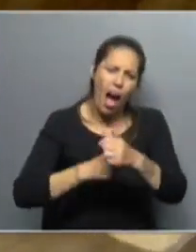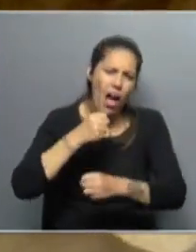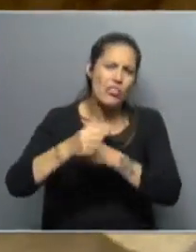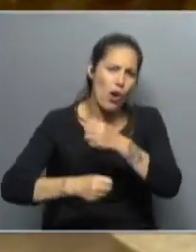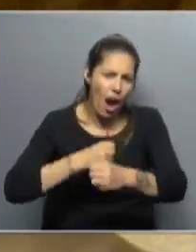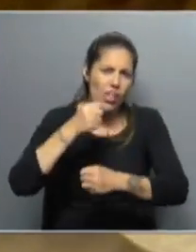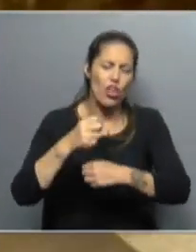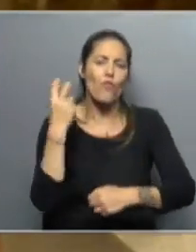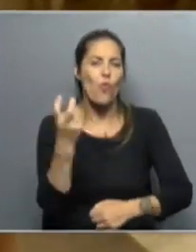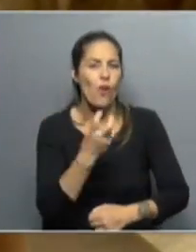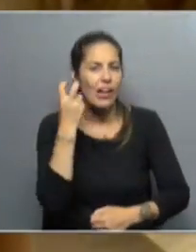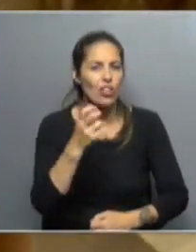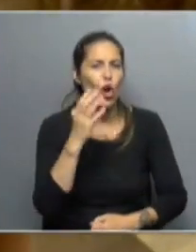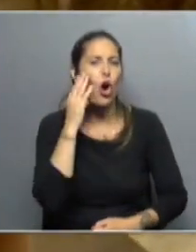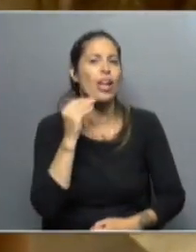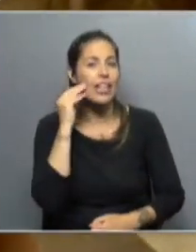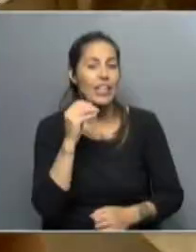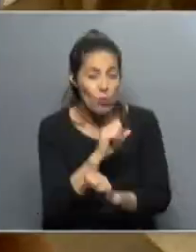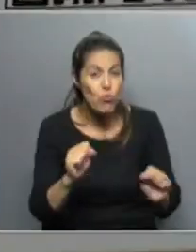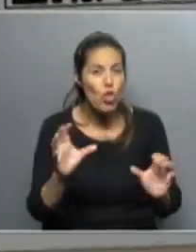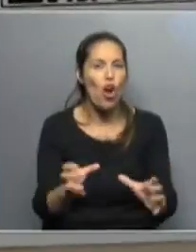nieta y la logró encontrar.